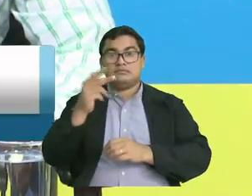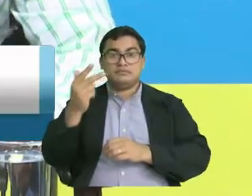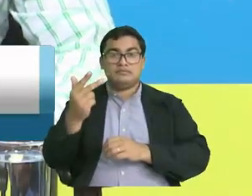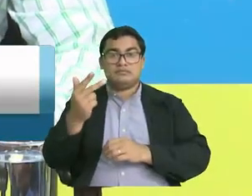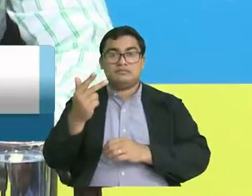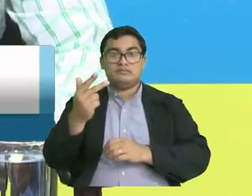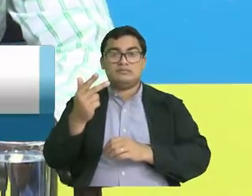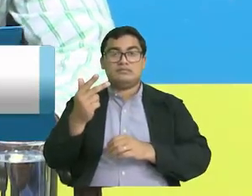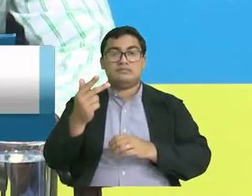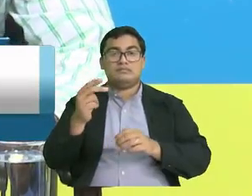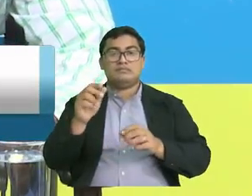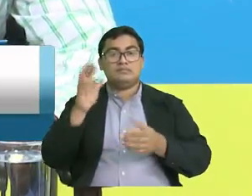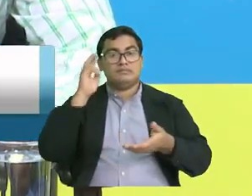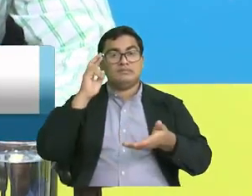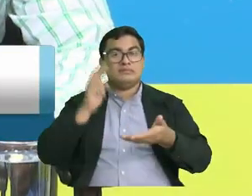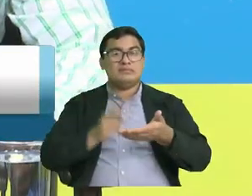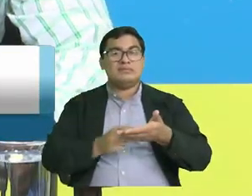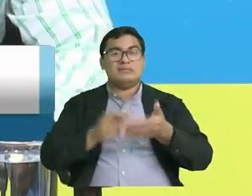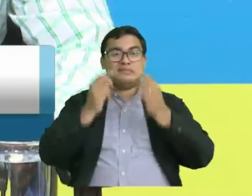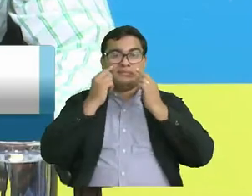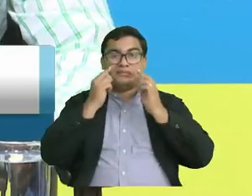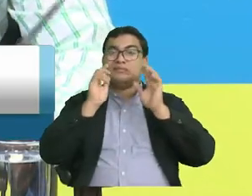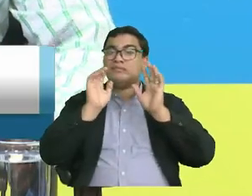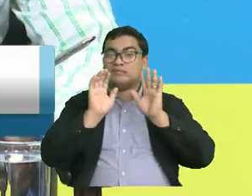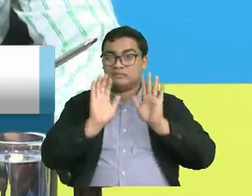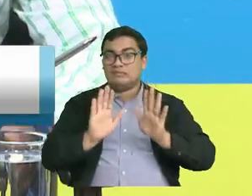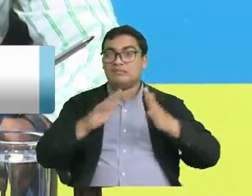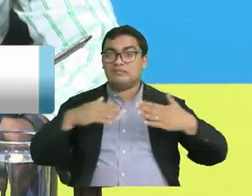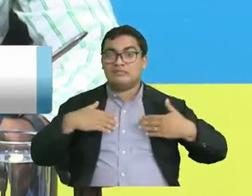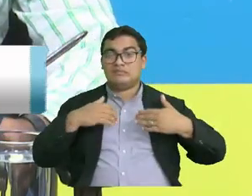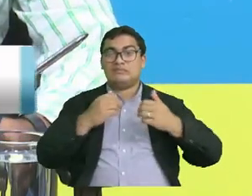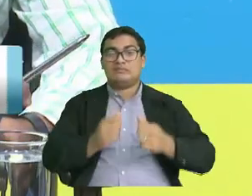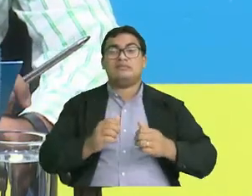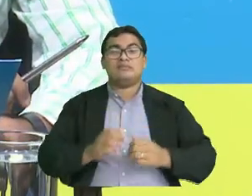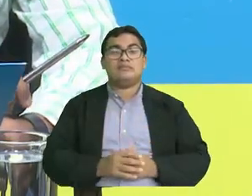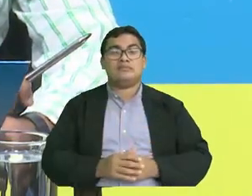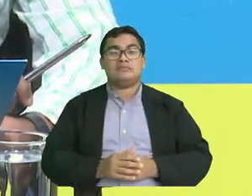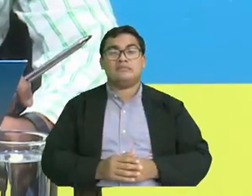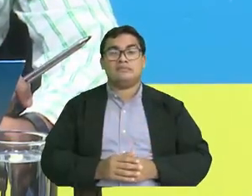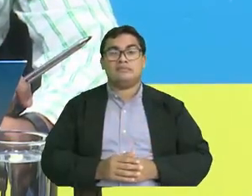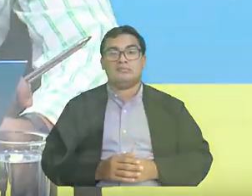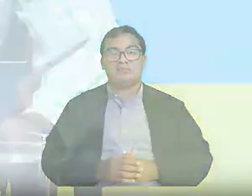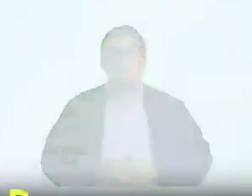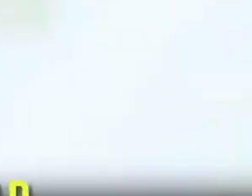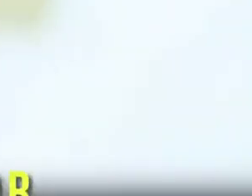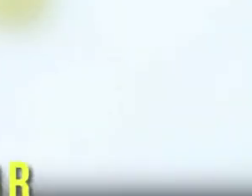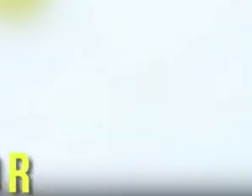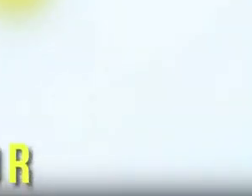del canal parlamentario. Y recuerde, amigos televidentes, que prevenir también es salud.